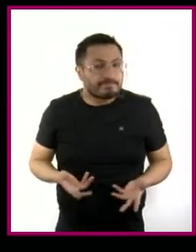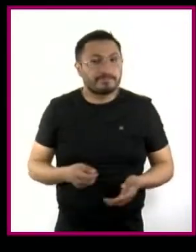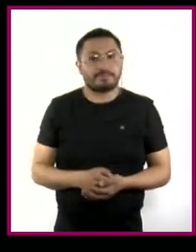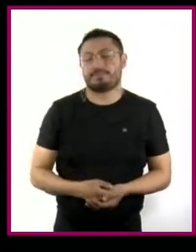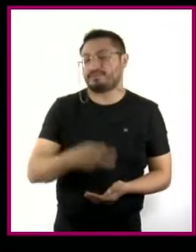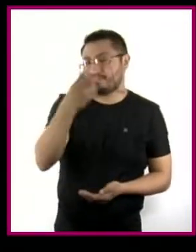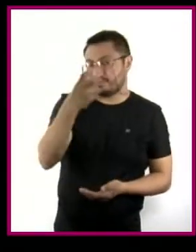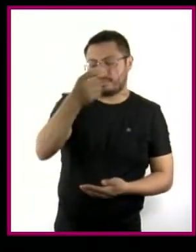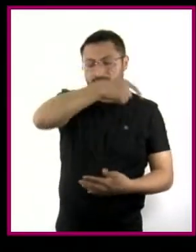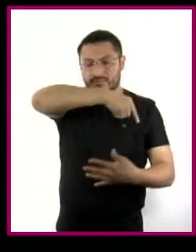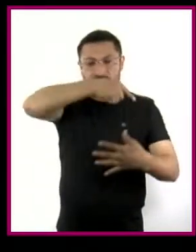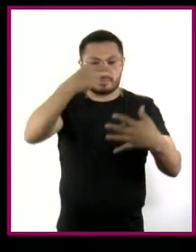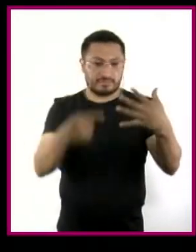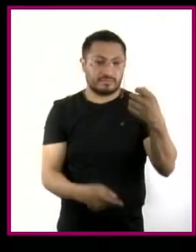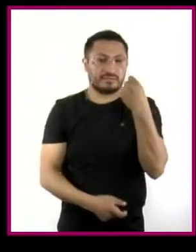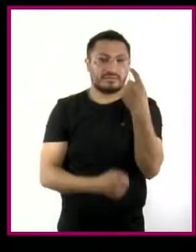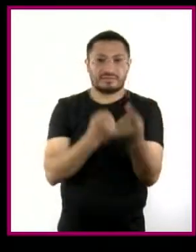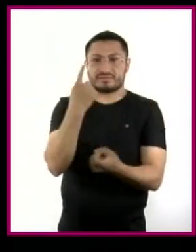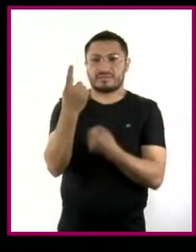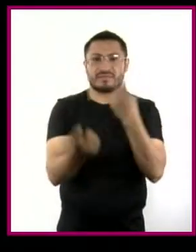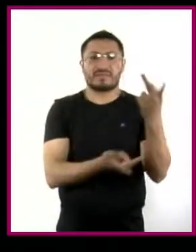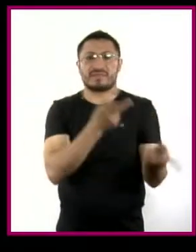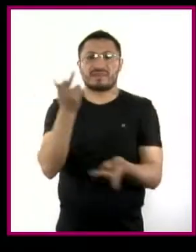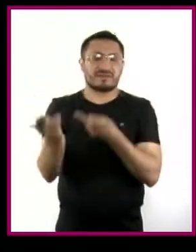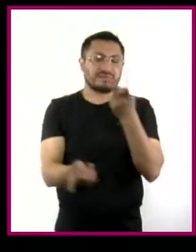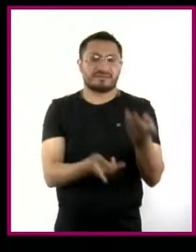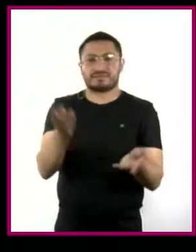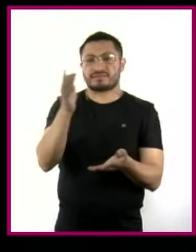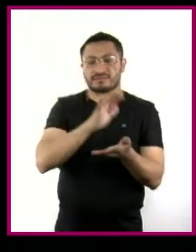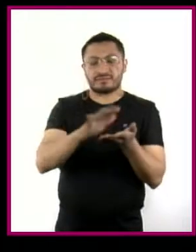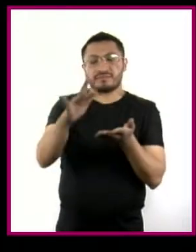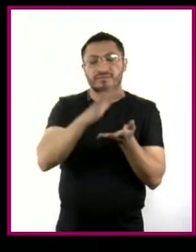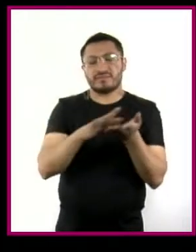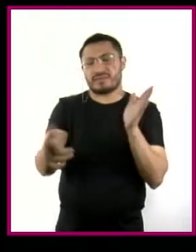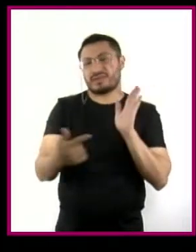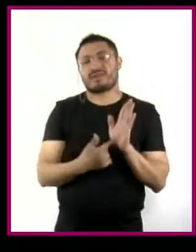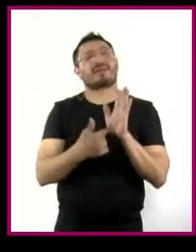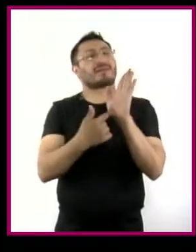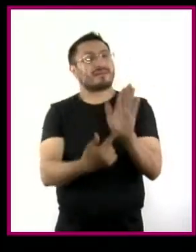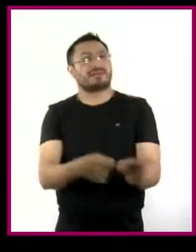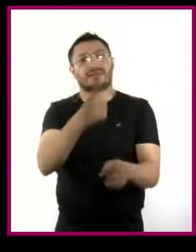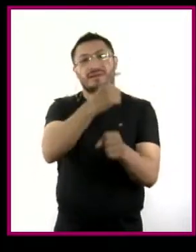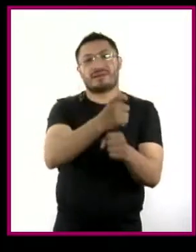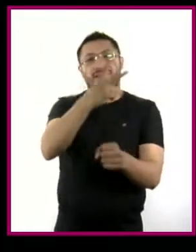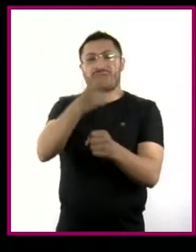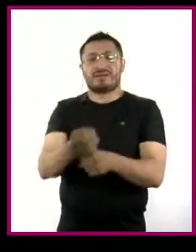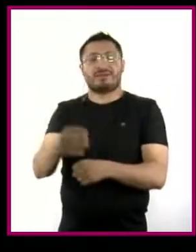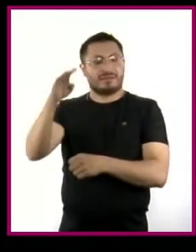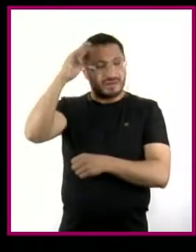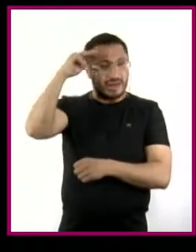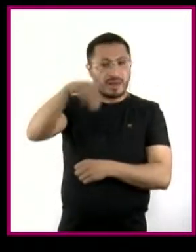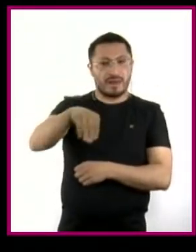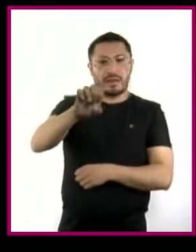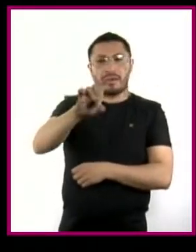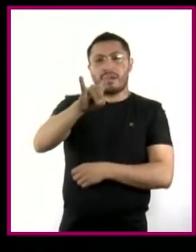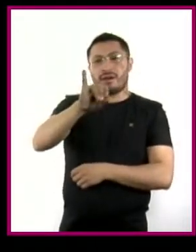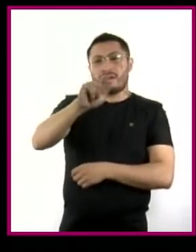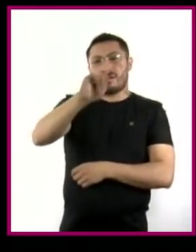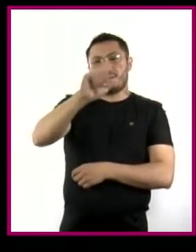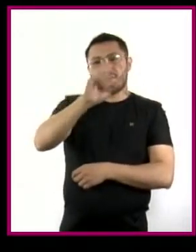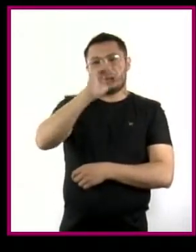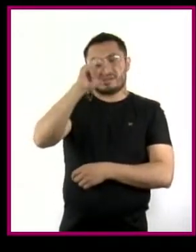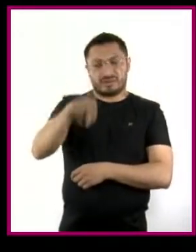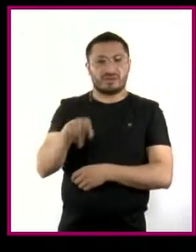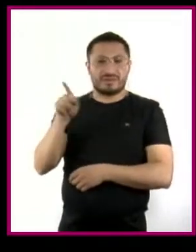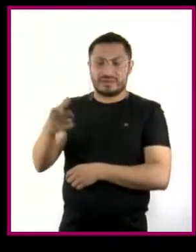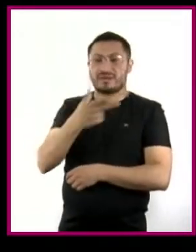Estas son algunas de las preguntas que despierta la lectura de la primera y la segunda meditación de Descartes. Pero en este punto del